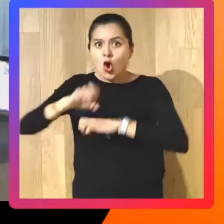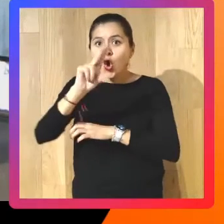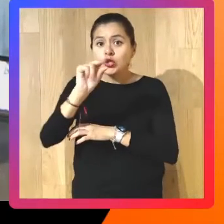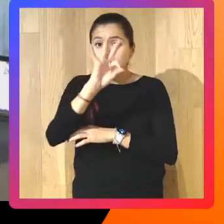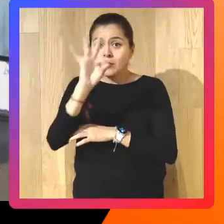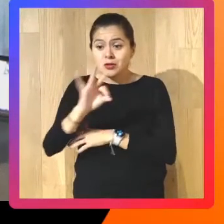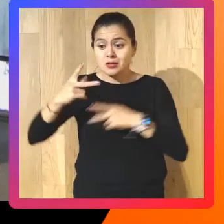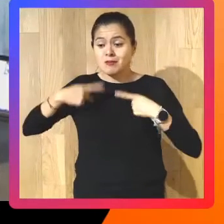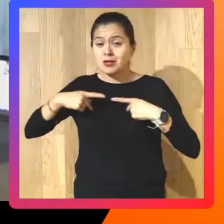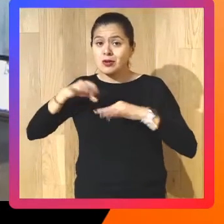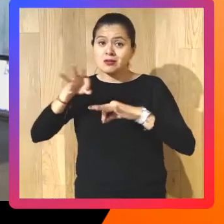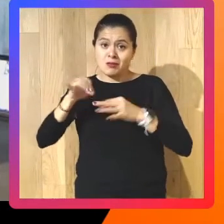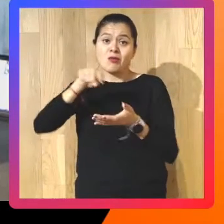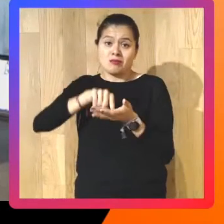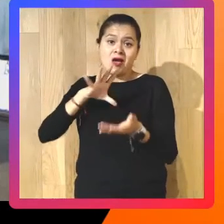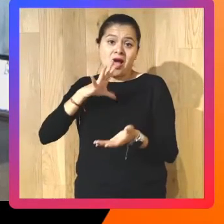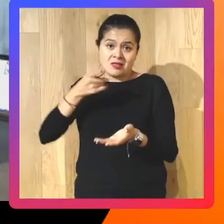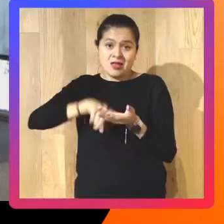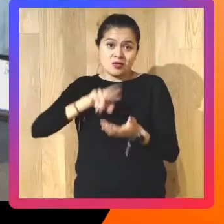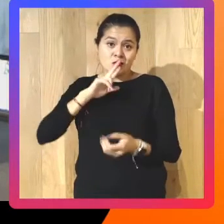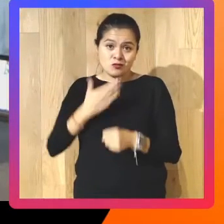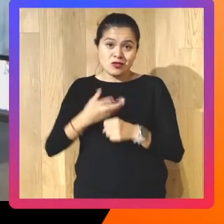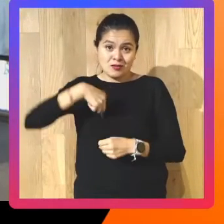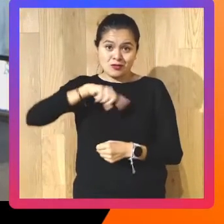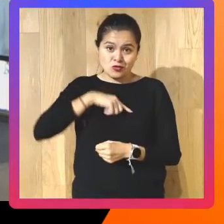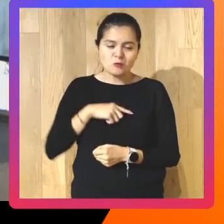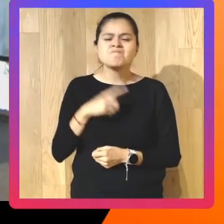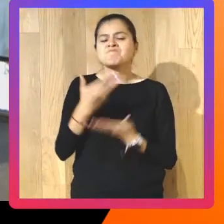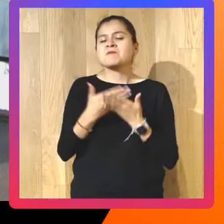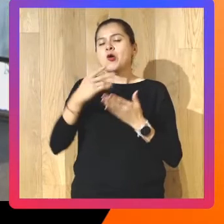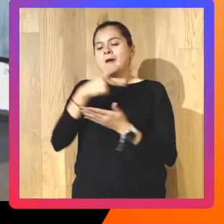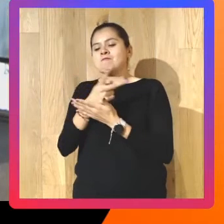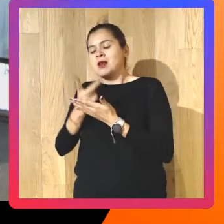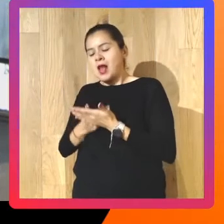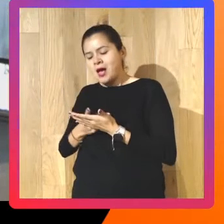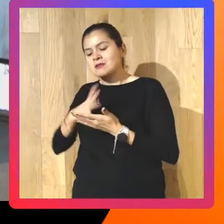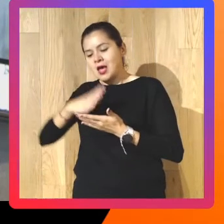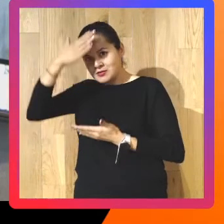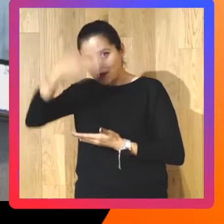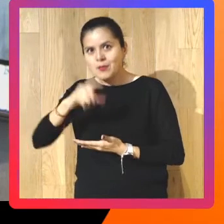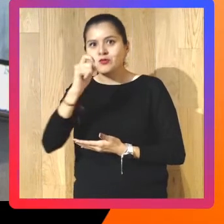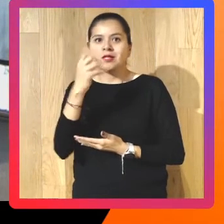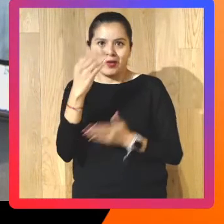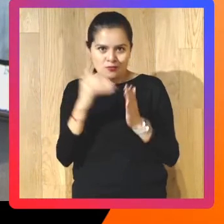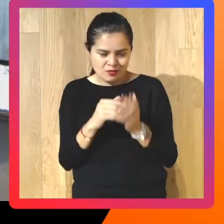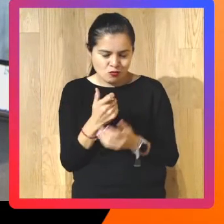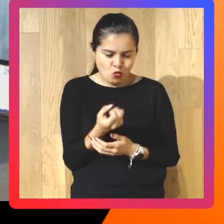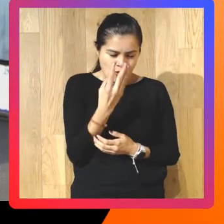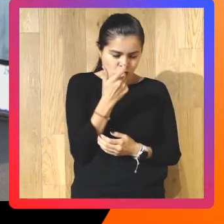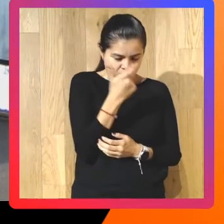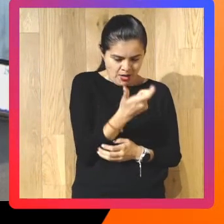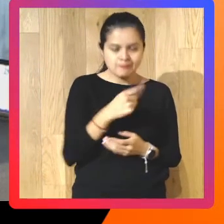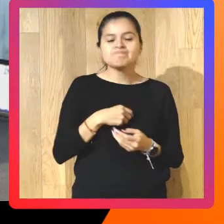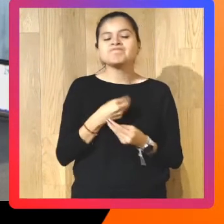80% de la gente. Entonces, bueno, ya traemos el plan sabemos cuánto cuesta vivir y traemos todas